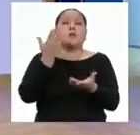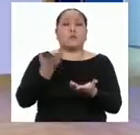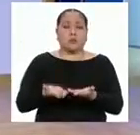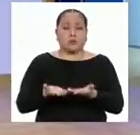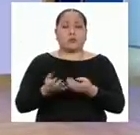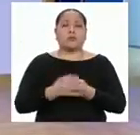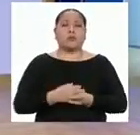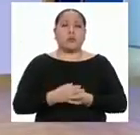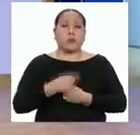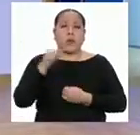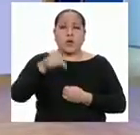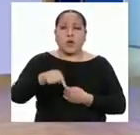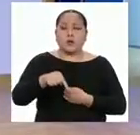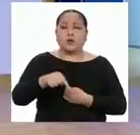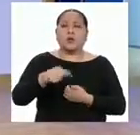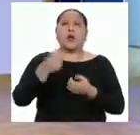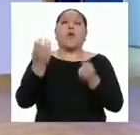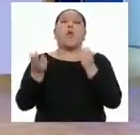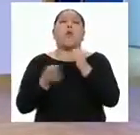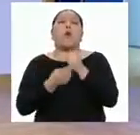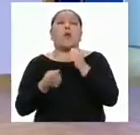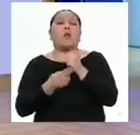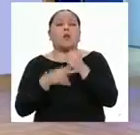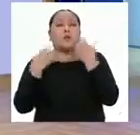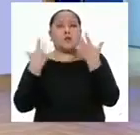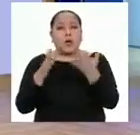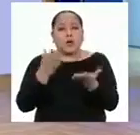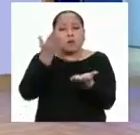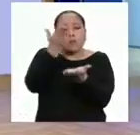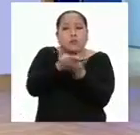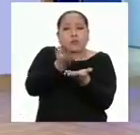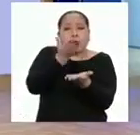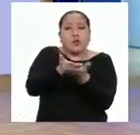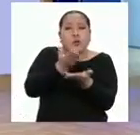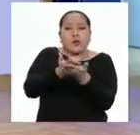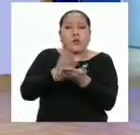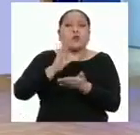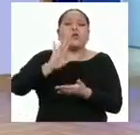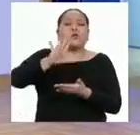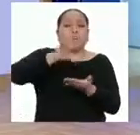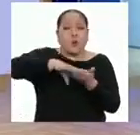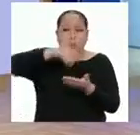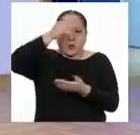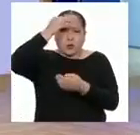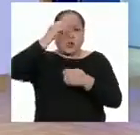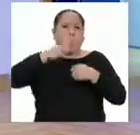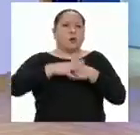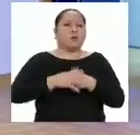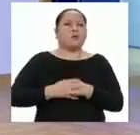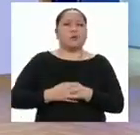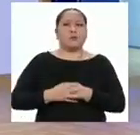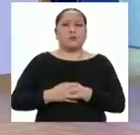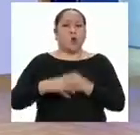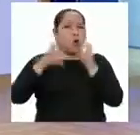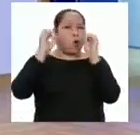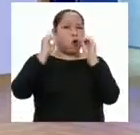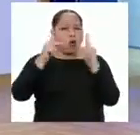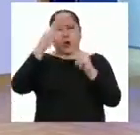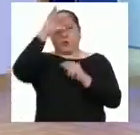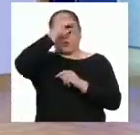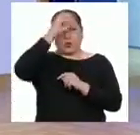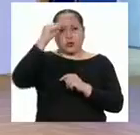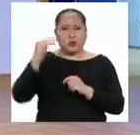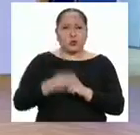portafolios. Así tendrán archivadas todas las evidencias de sus aprendizajes. Bueno, chicas y